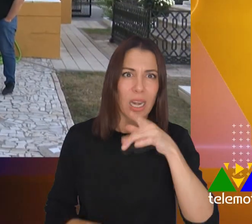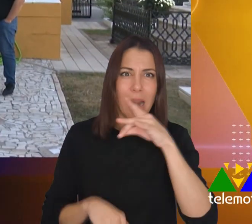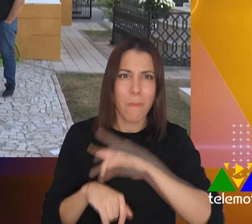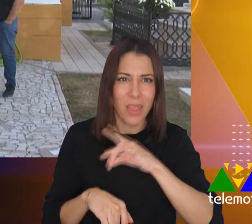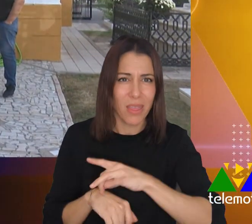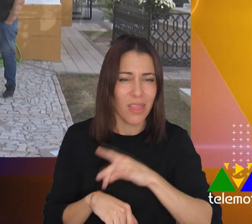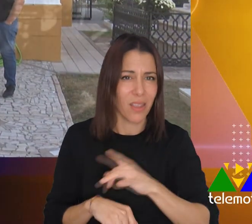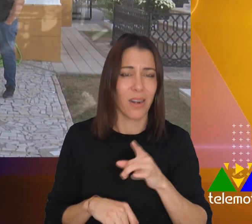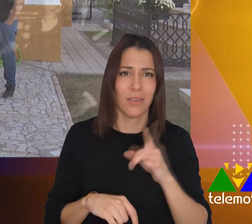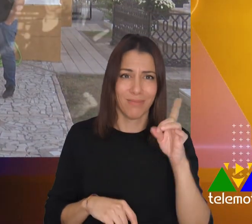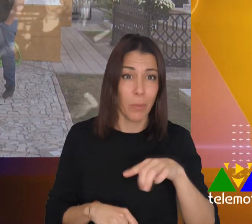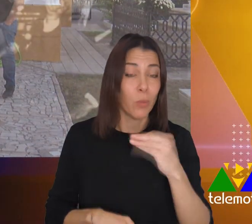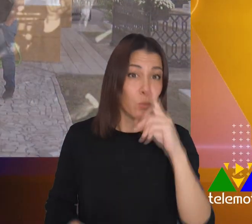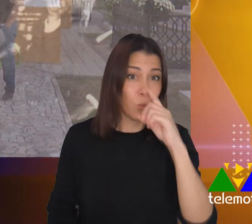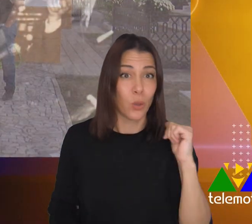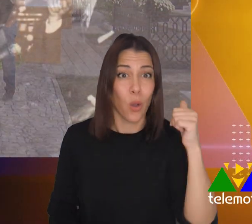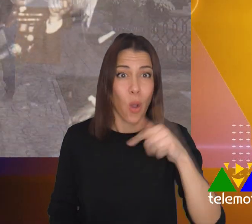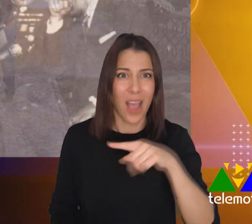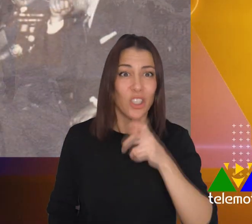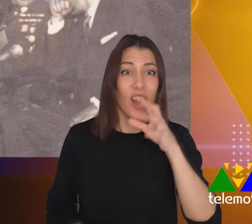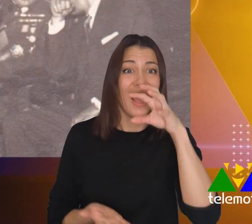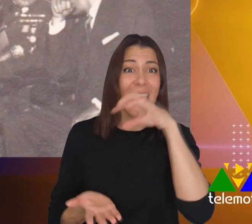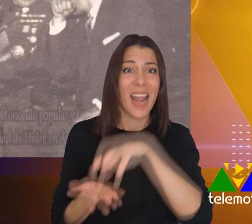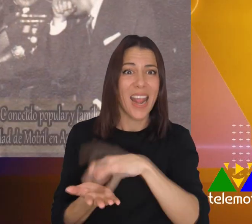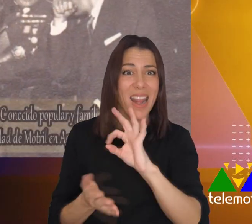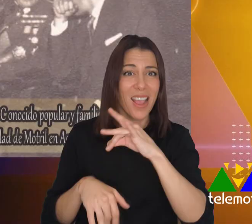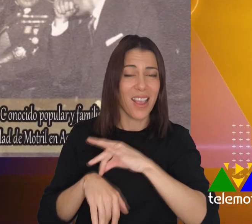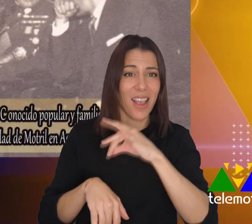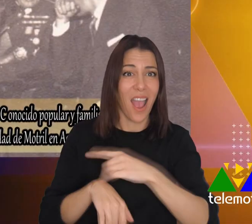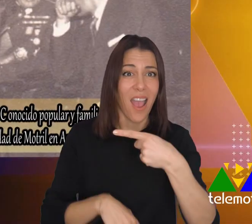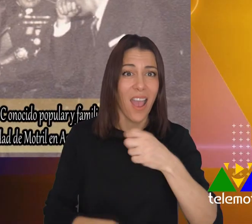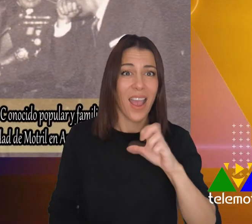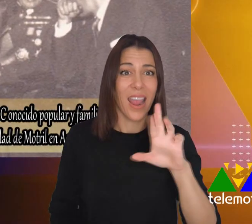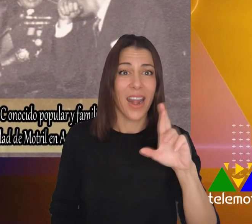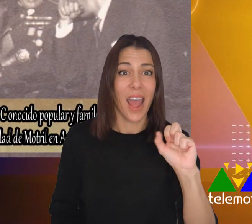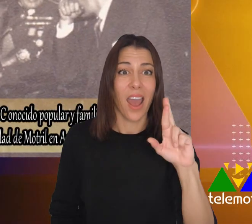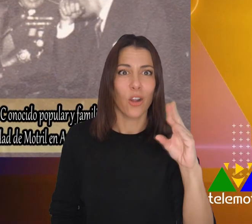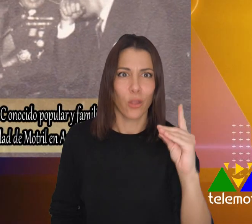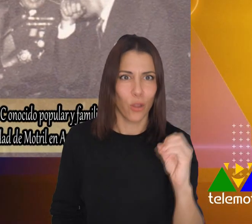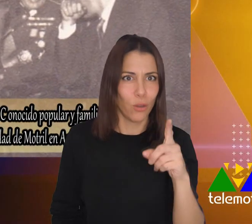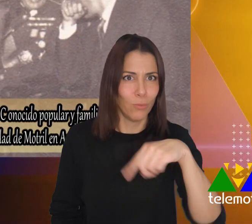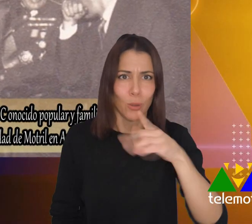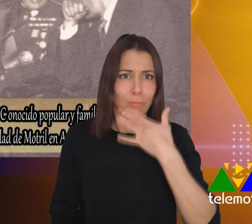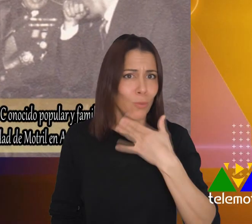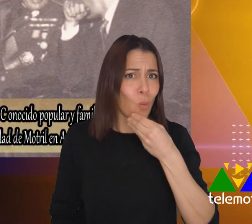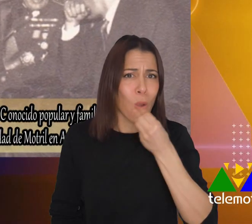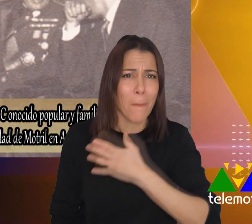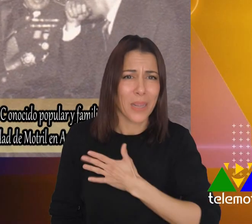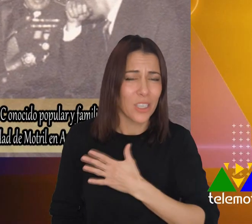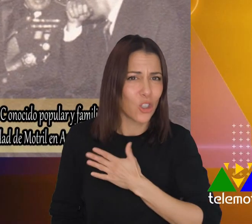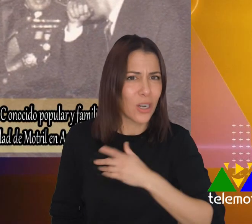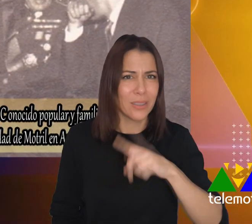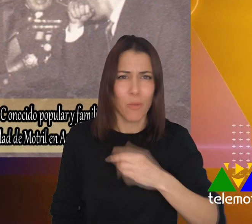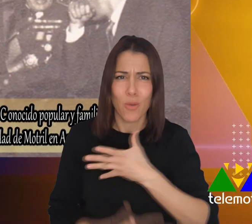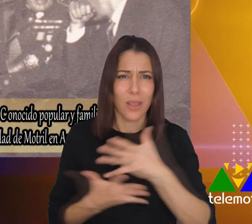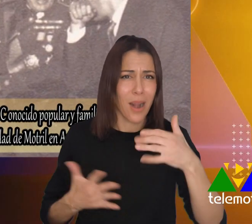de Motril, ¿no? En unos años la clínica de don Gerardo era famosa y él fue una gran persona y un gran hombre, ¿no? Y